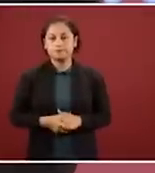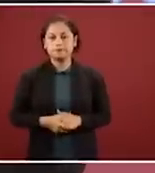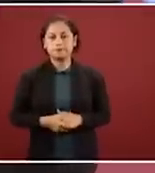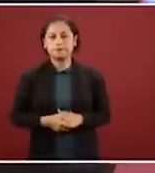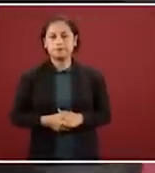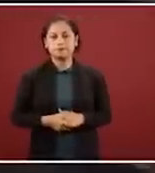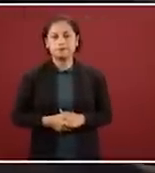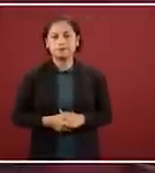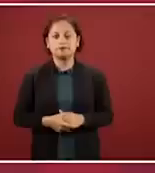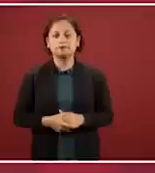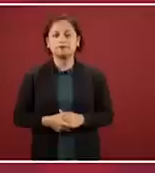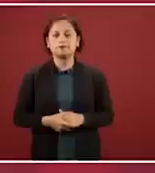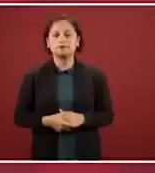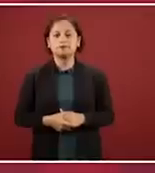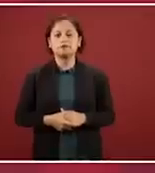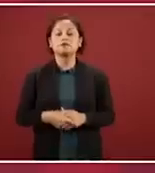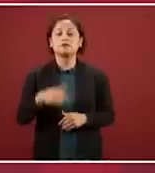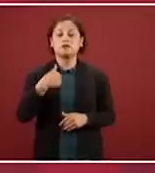Yo dije aquí, y